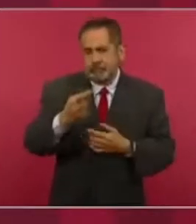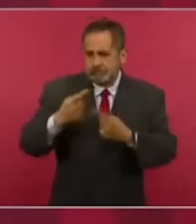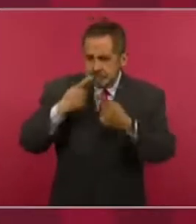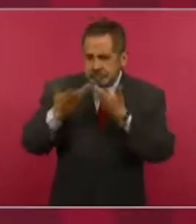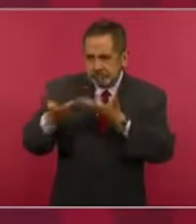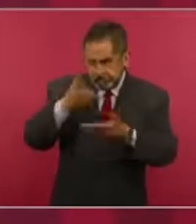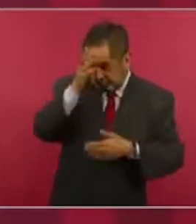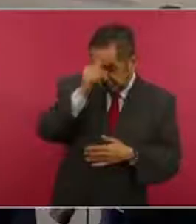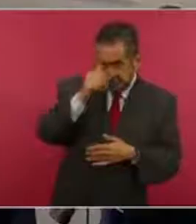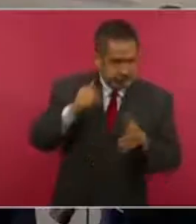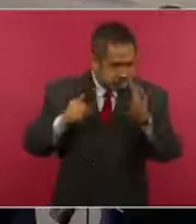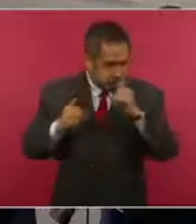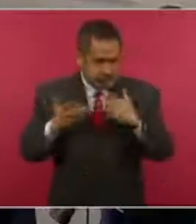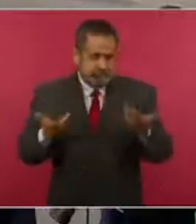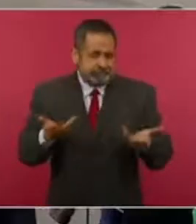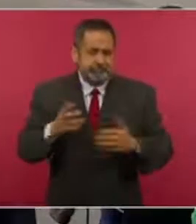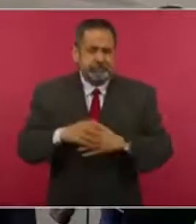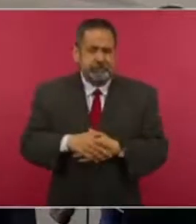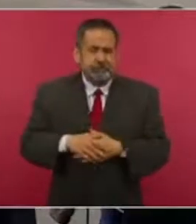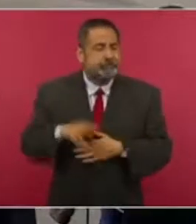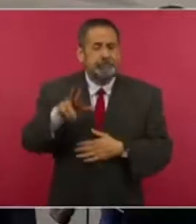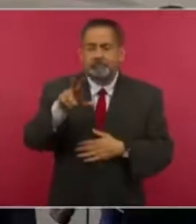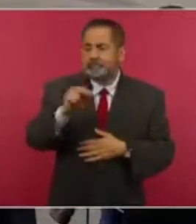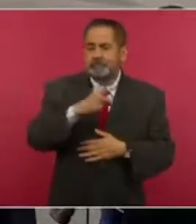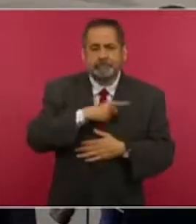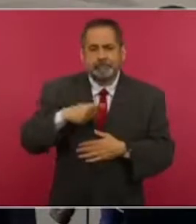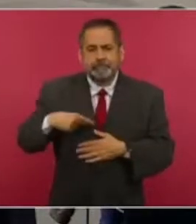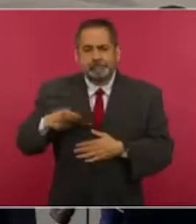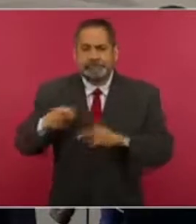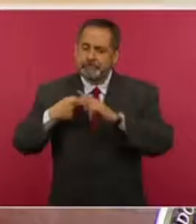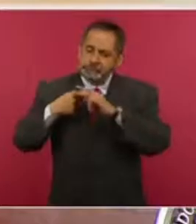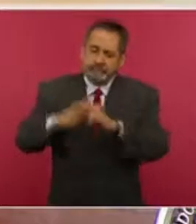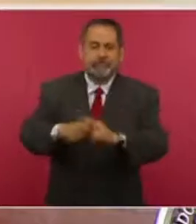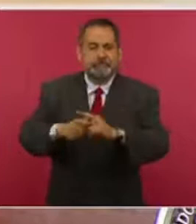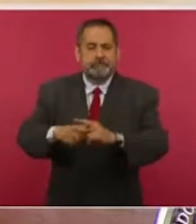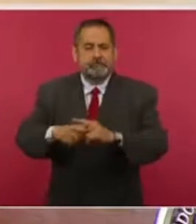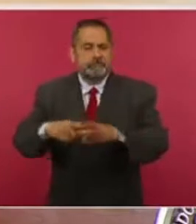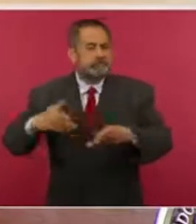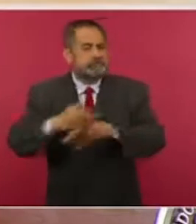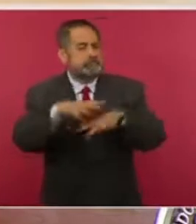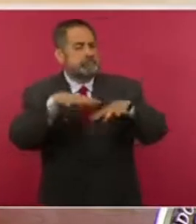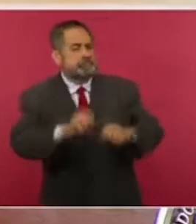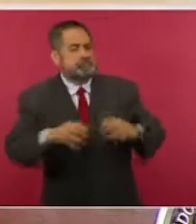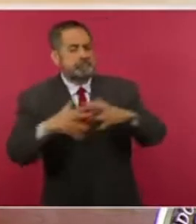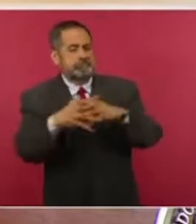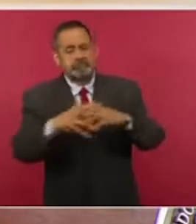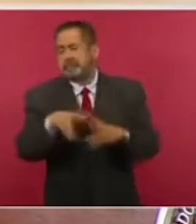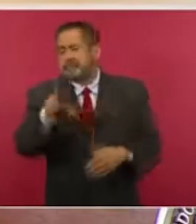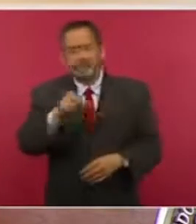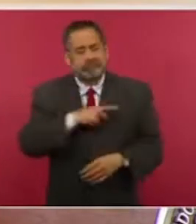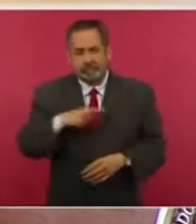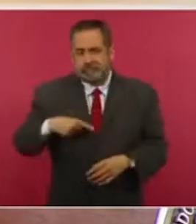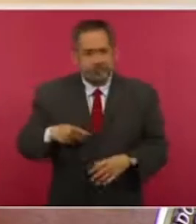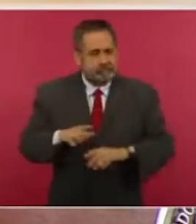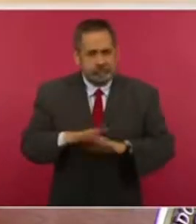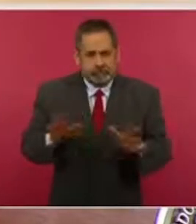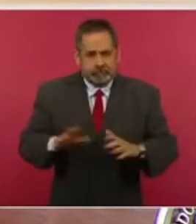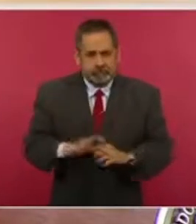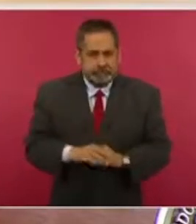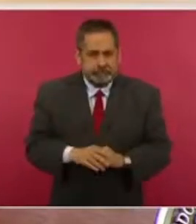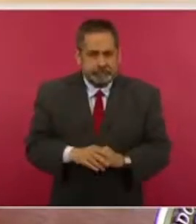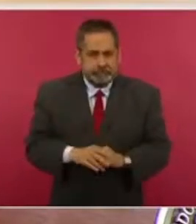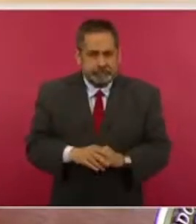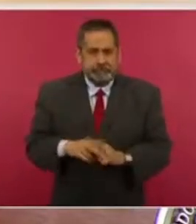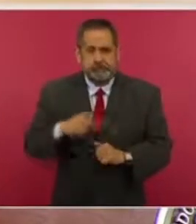negociada. No se debió iniciar la guerra, se